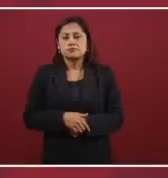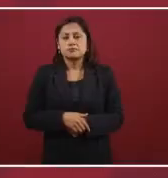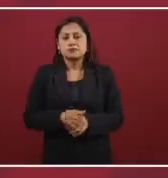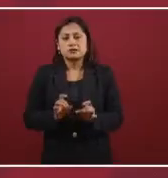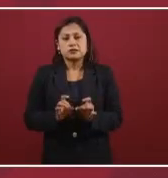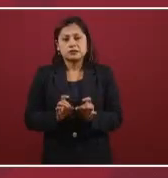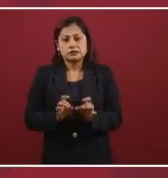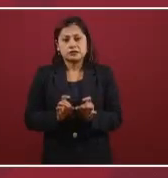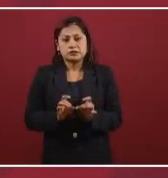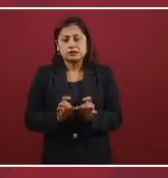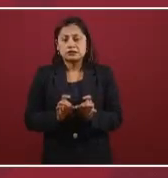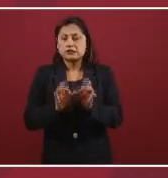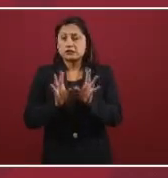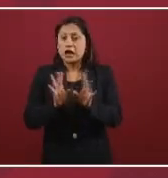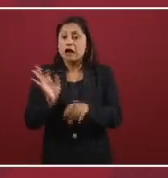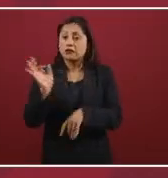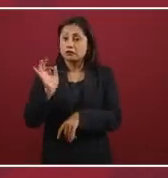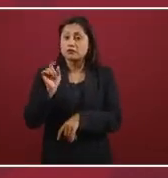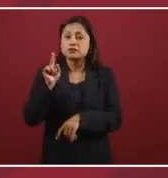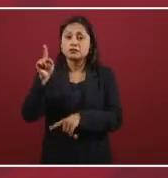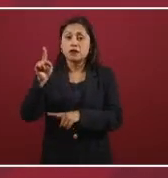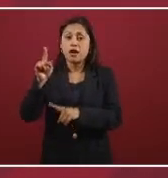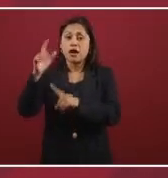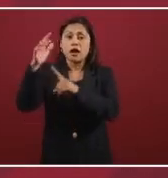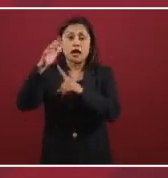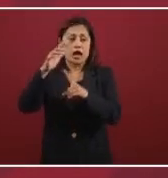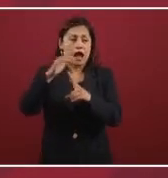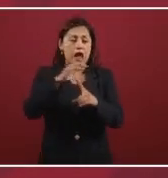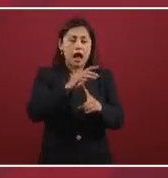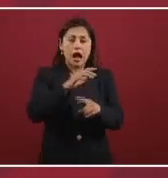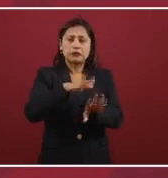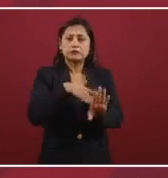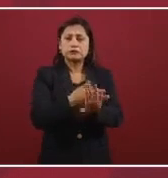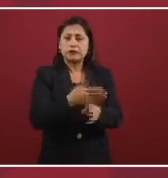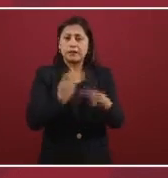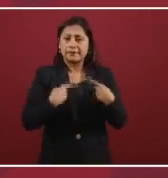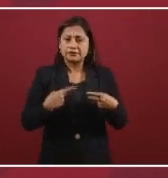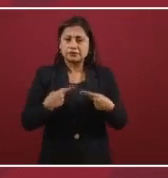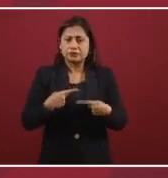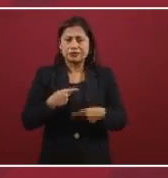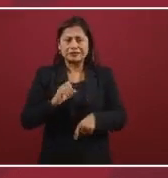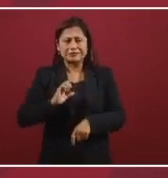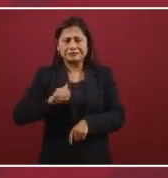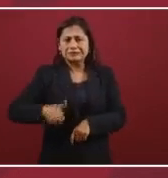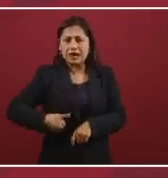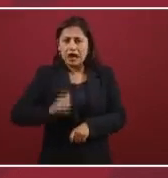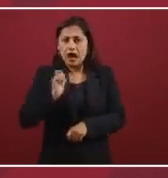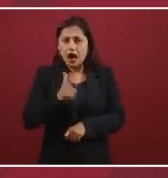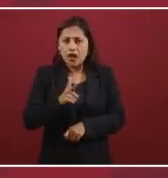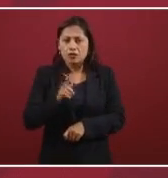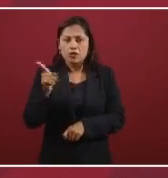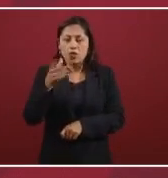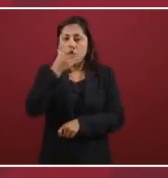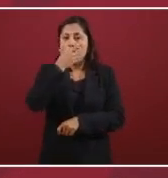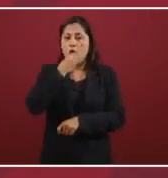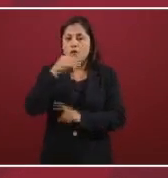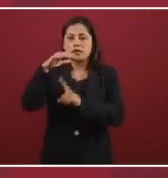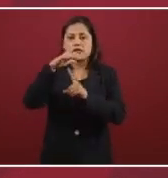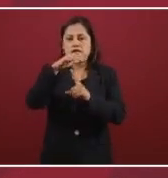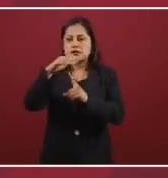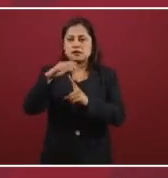daño a personas y prefirió estrellarse en un árbol pregunté